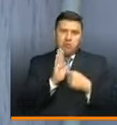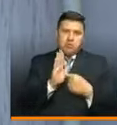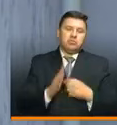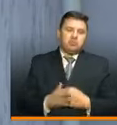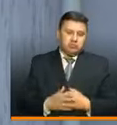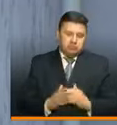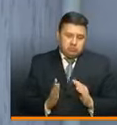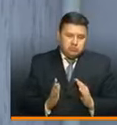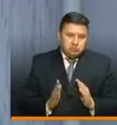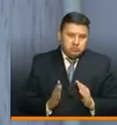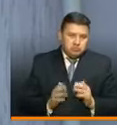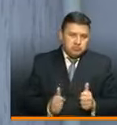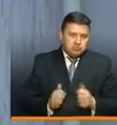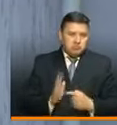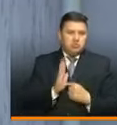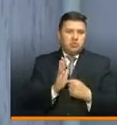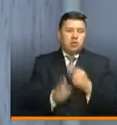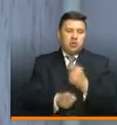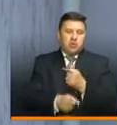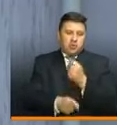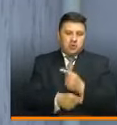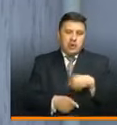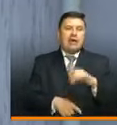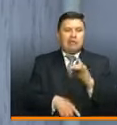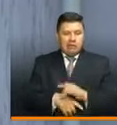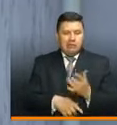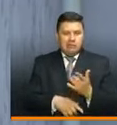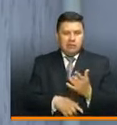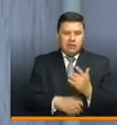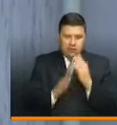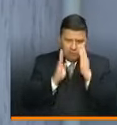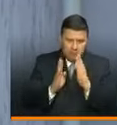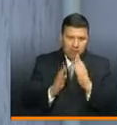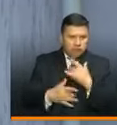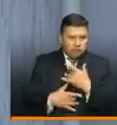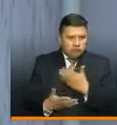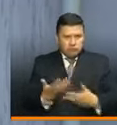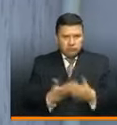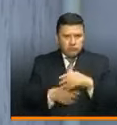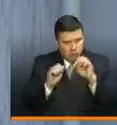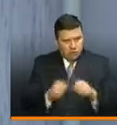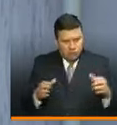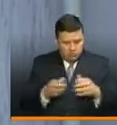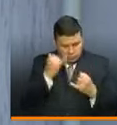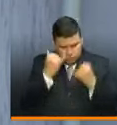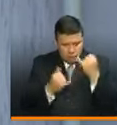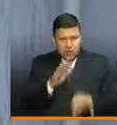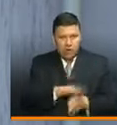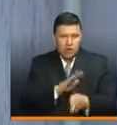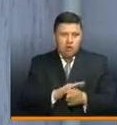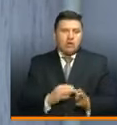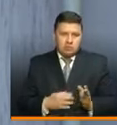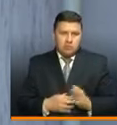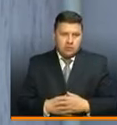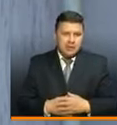Me parece que eso es una demostración justamente de que hay una vocación y una voluntad de que entre todos podamos seguir adelante.